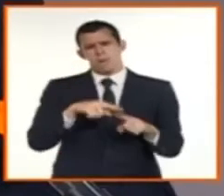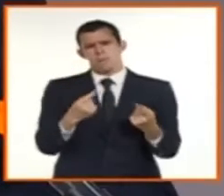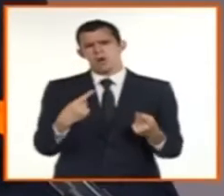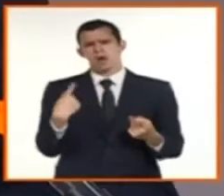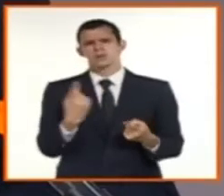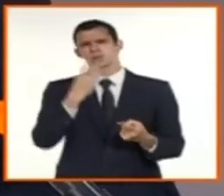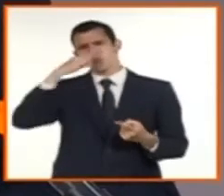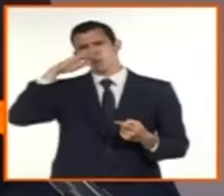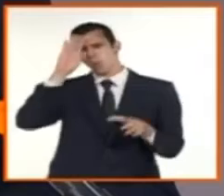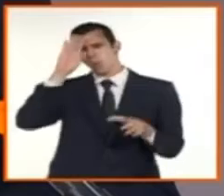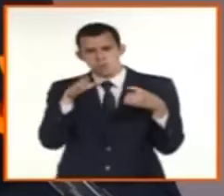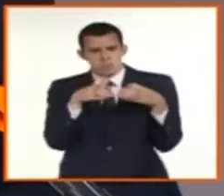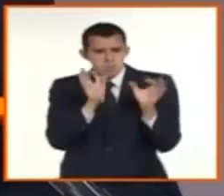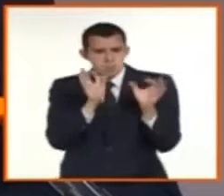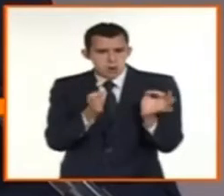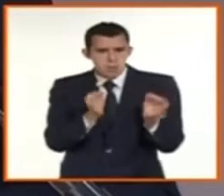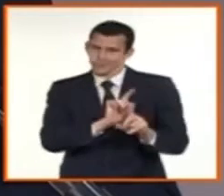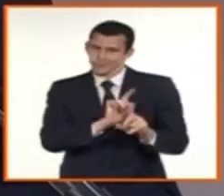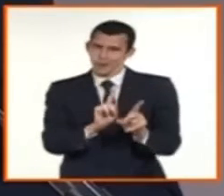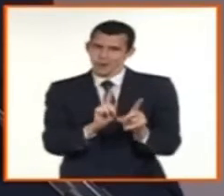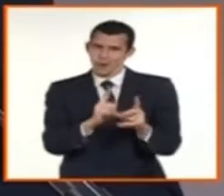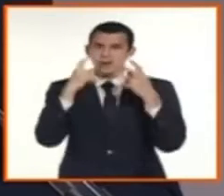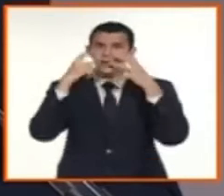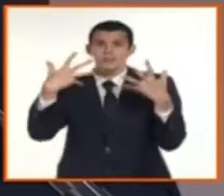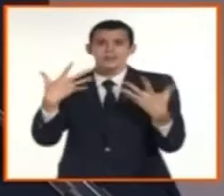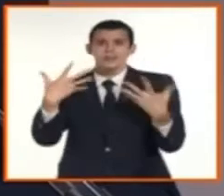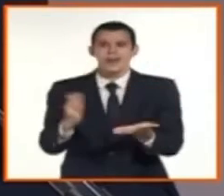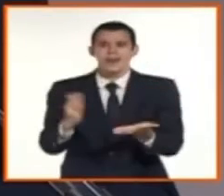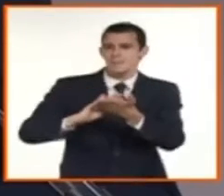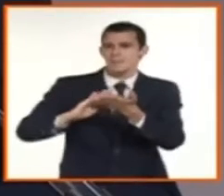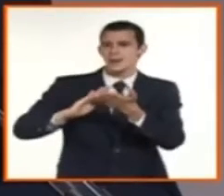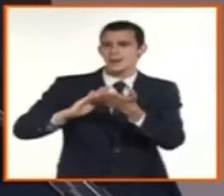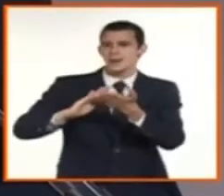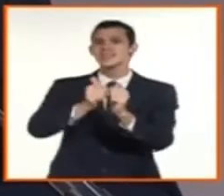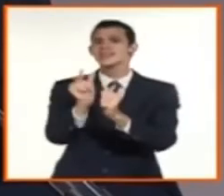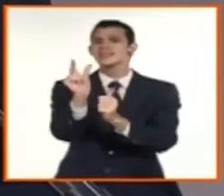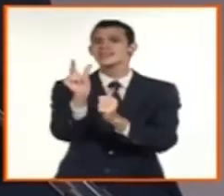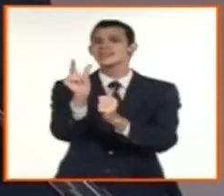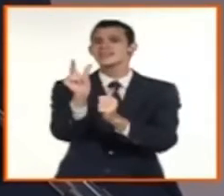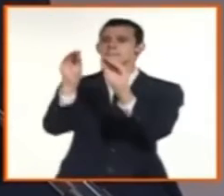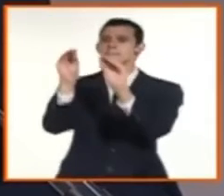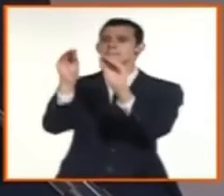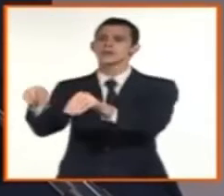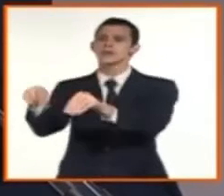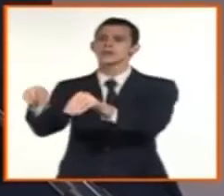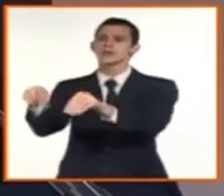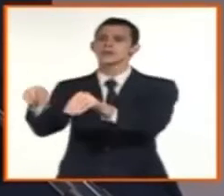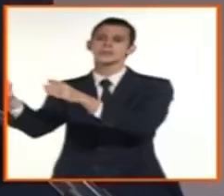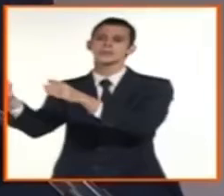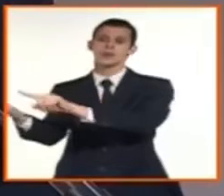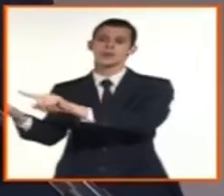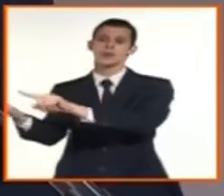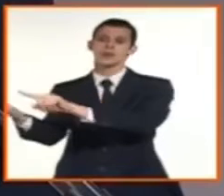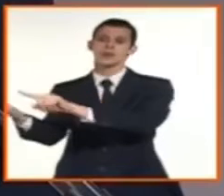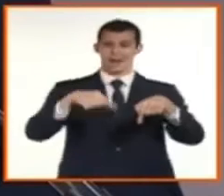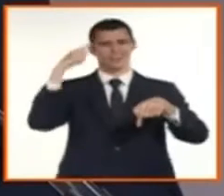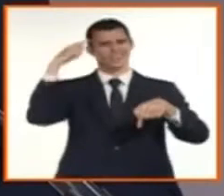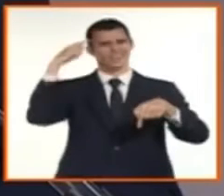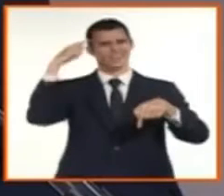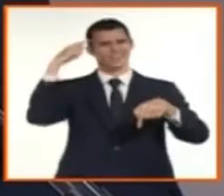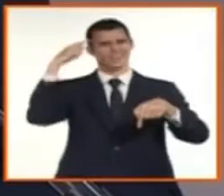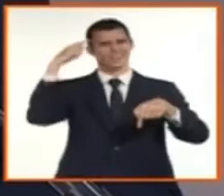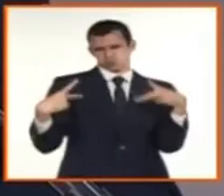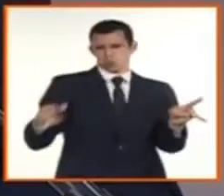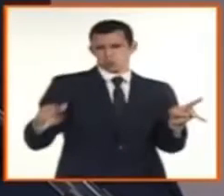cubano medular lo digo en dos aristas en primer lugar porque eleva el nivel técnico